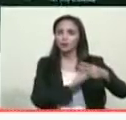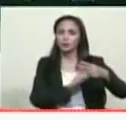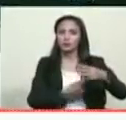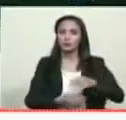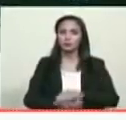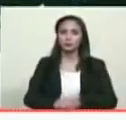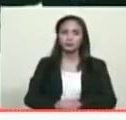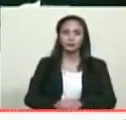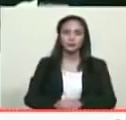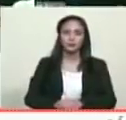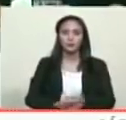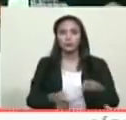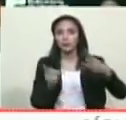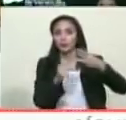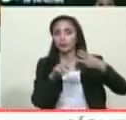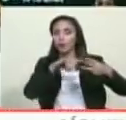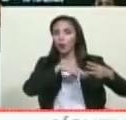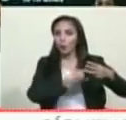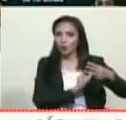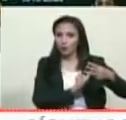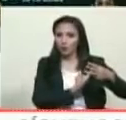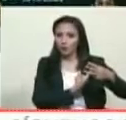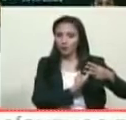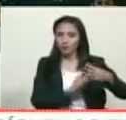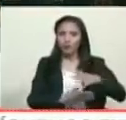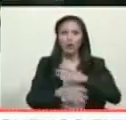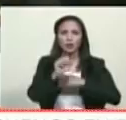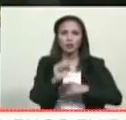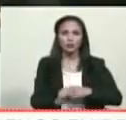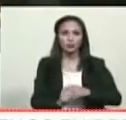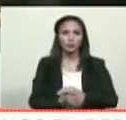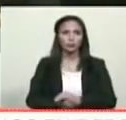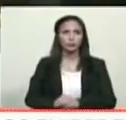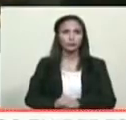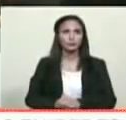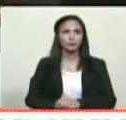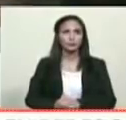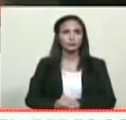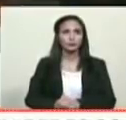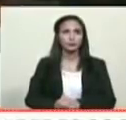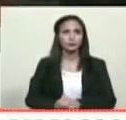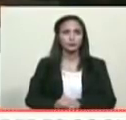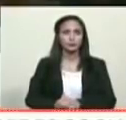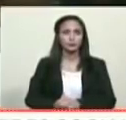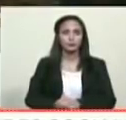Universidad Nacional Experimental del Sur del Lago Jesús María Semprún,